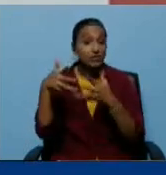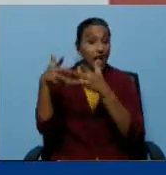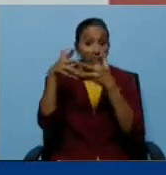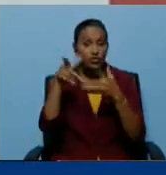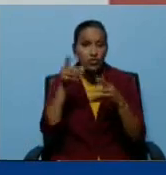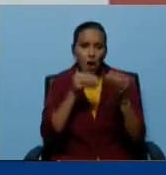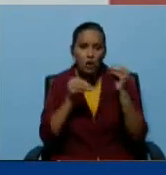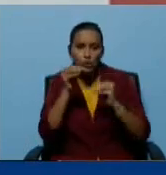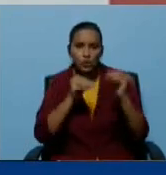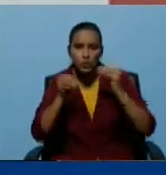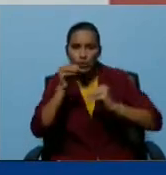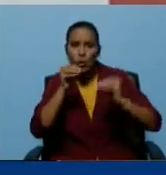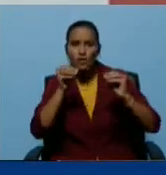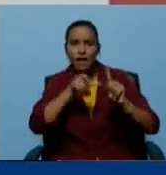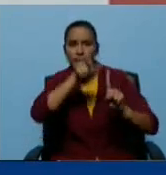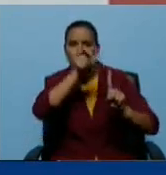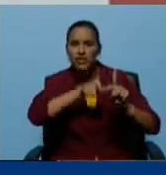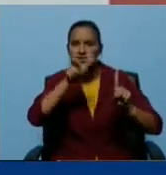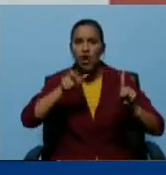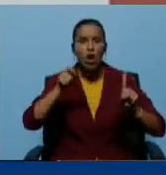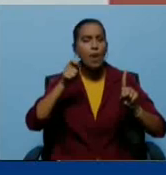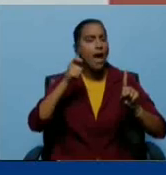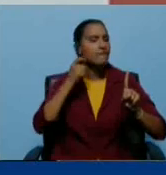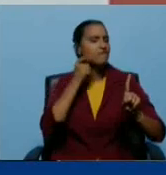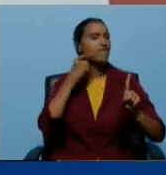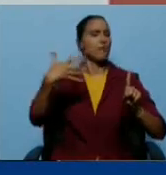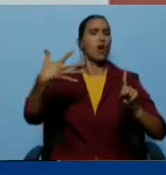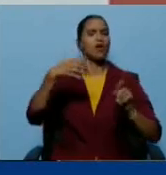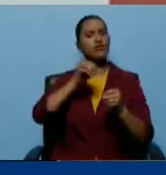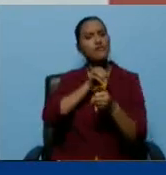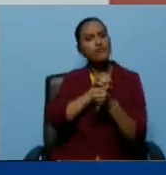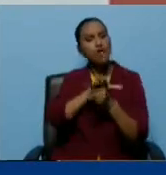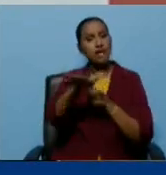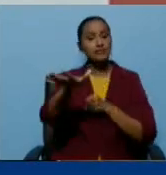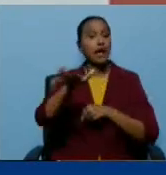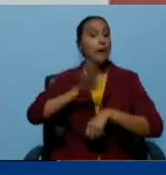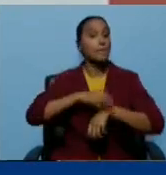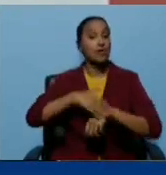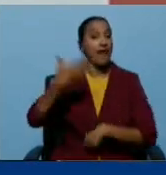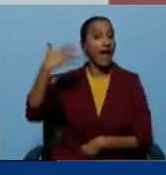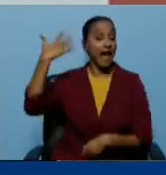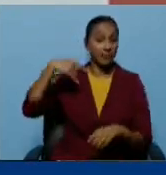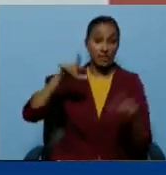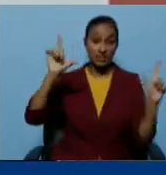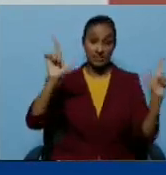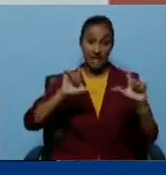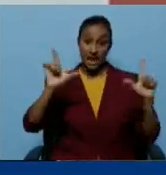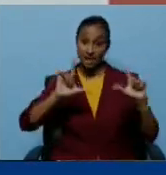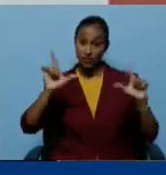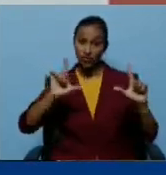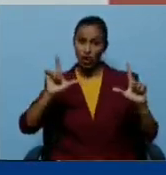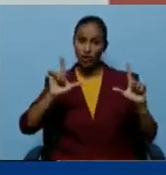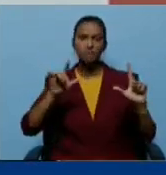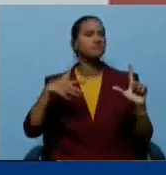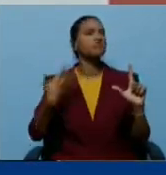sus influencers, que llaman ahora. Cuando era la televisión, ellos construían